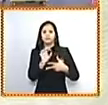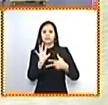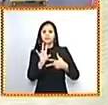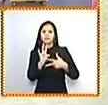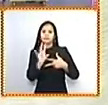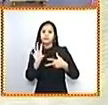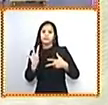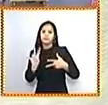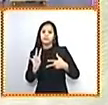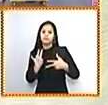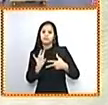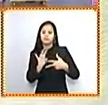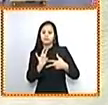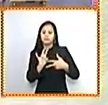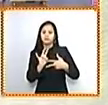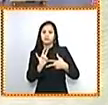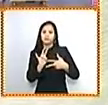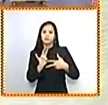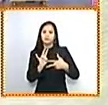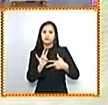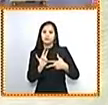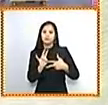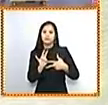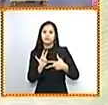77 y el tercer y último número